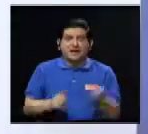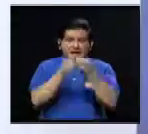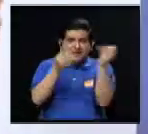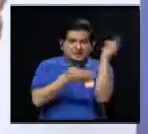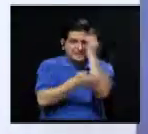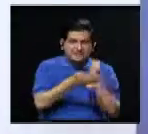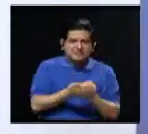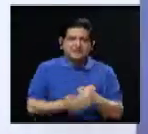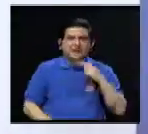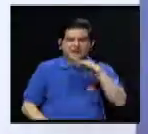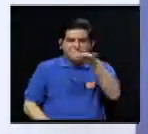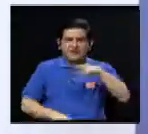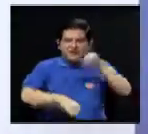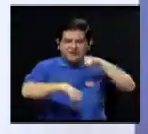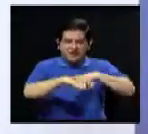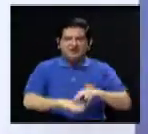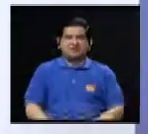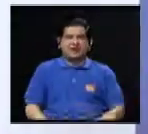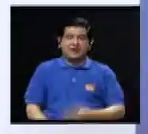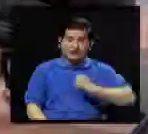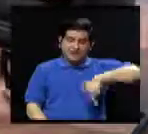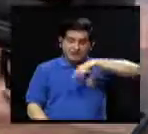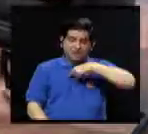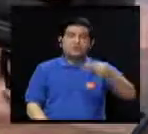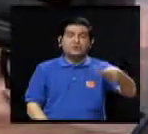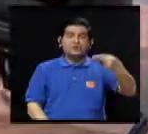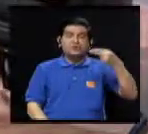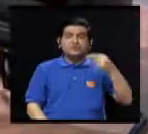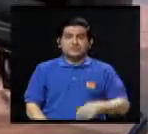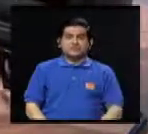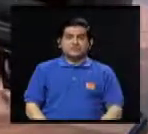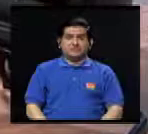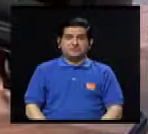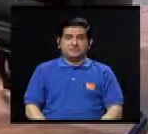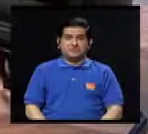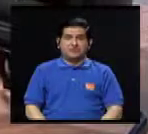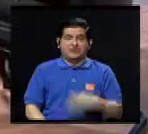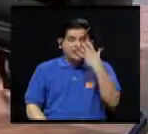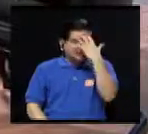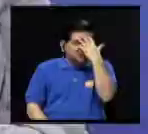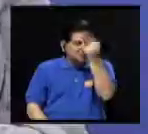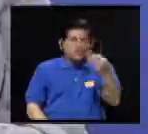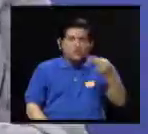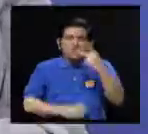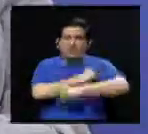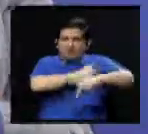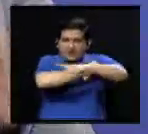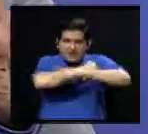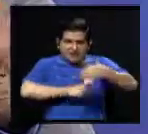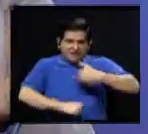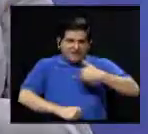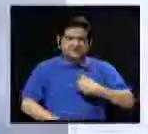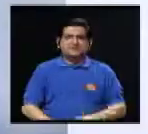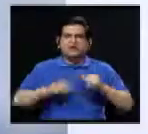realidad nacional. Sí, es como nuestra historia, digamos, de la memoria histórica de nuestro país.